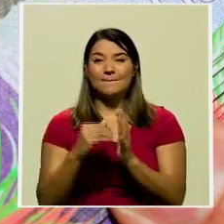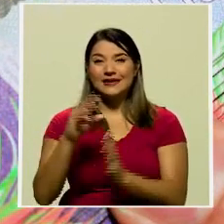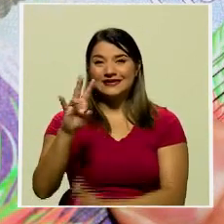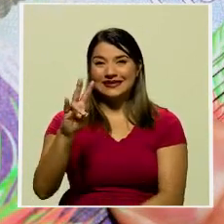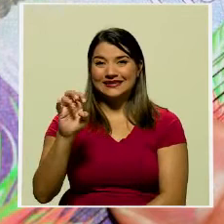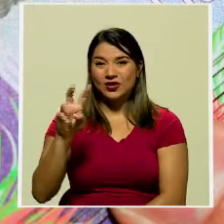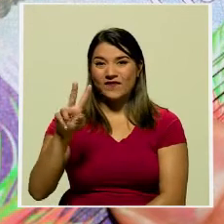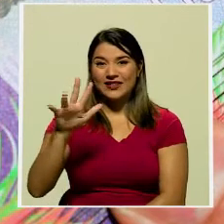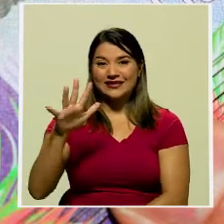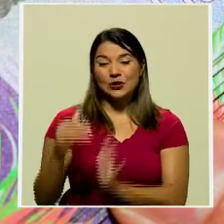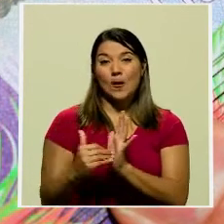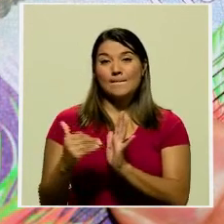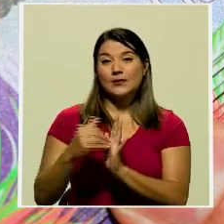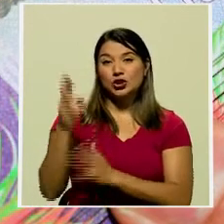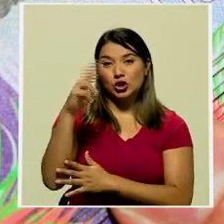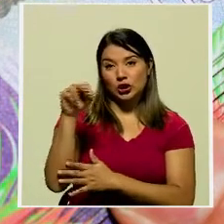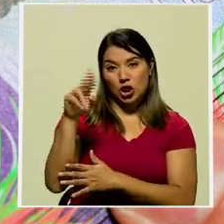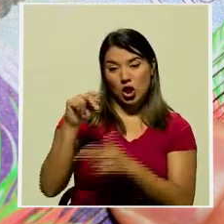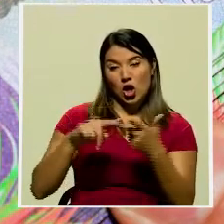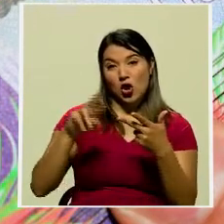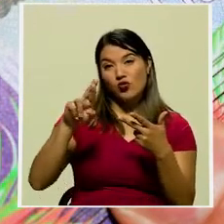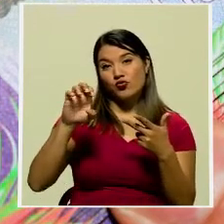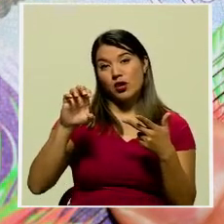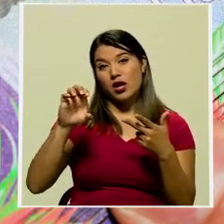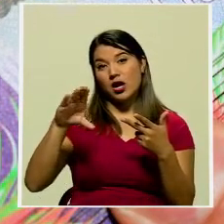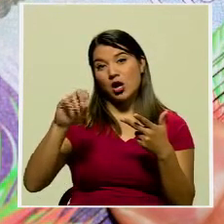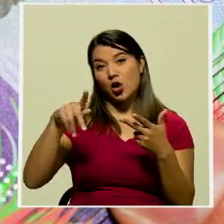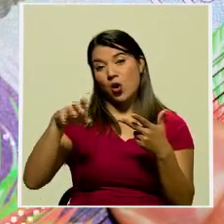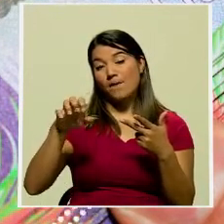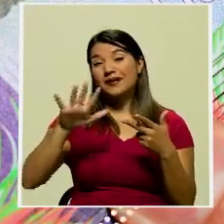60.725 millones de colones. Recope tiene un excedente de